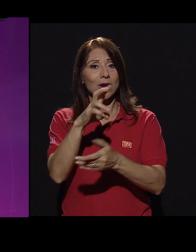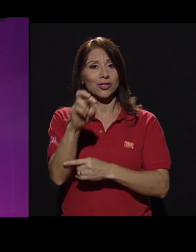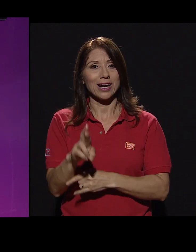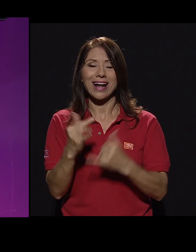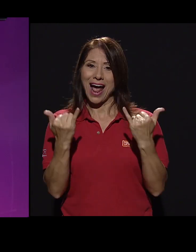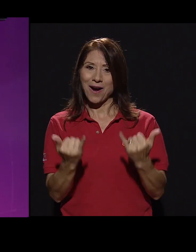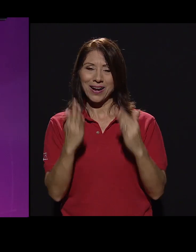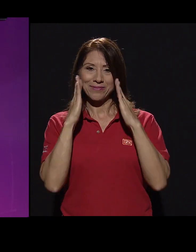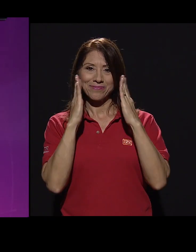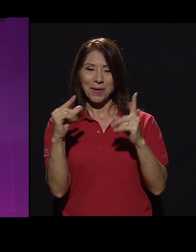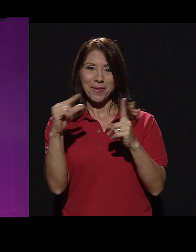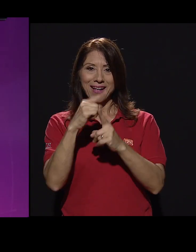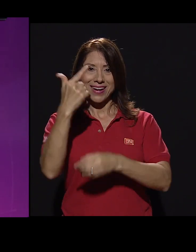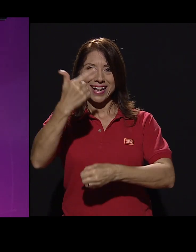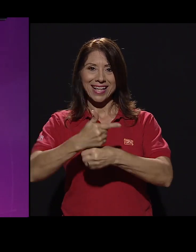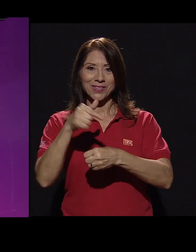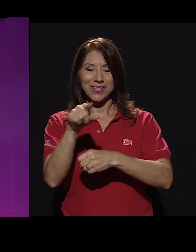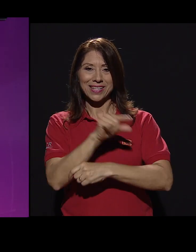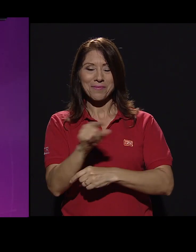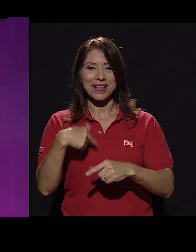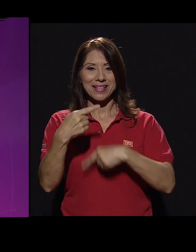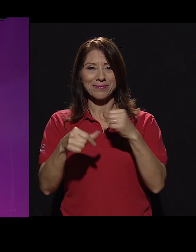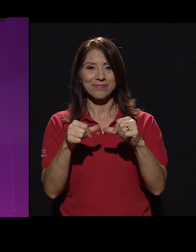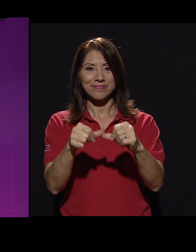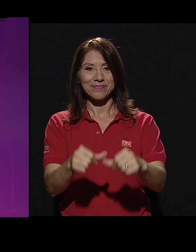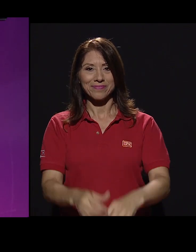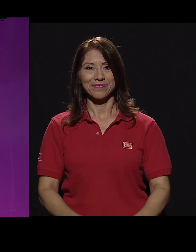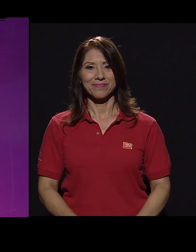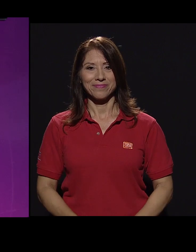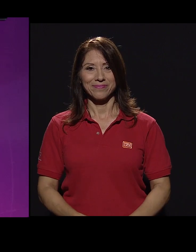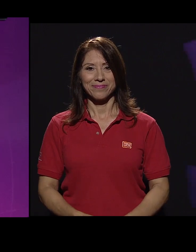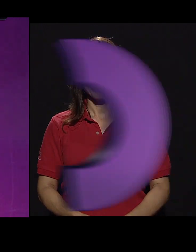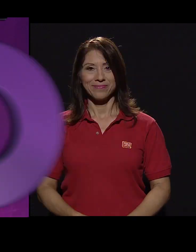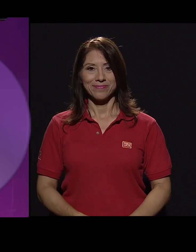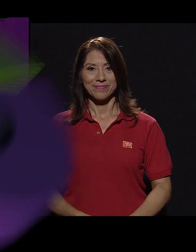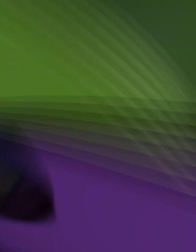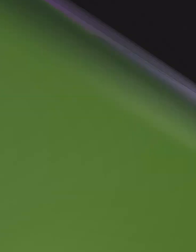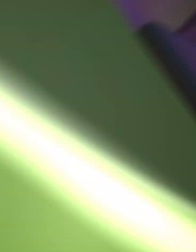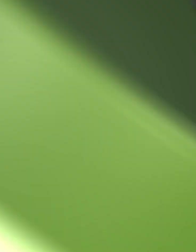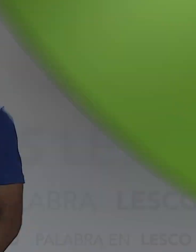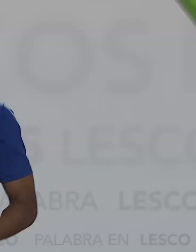en Costa Rica Ahora preste la atención A la palabra en la escuela de la semana Y ya volvemos